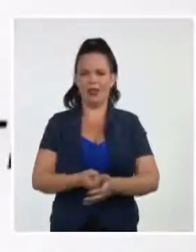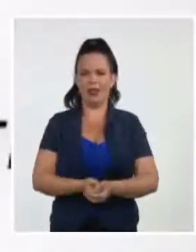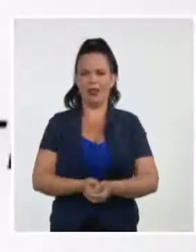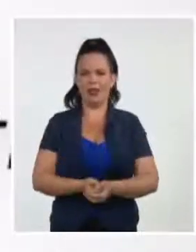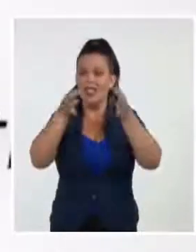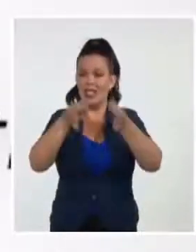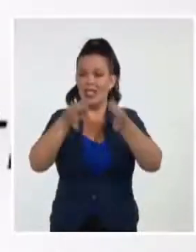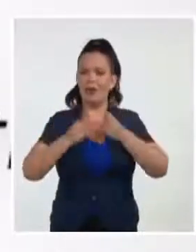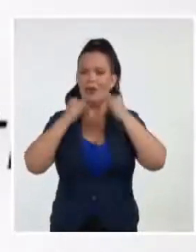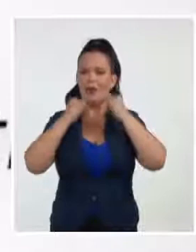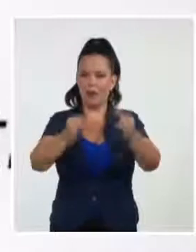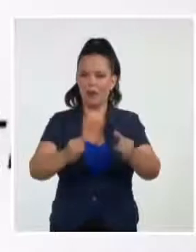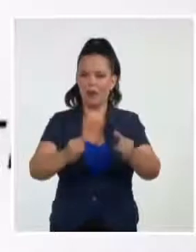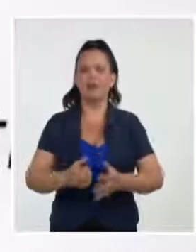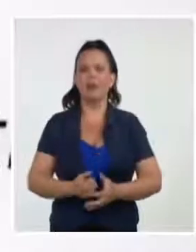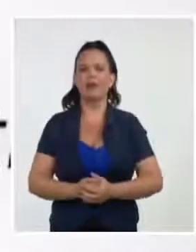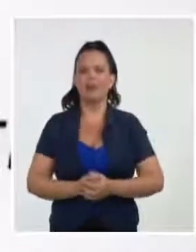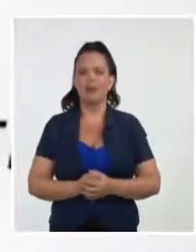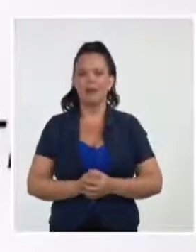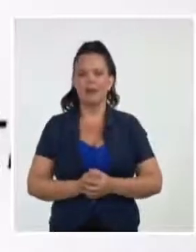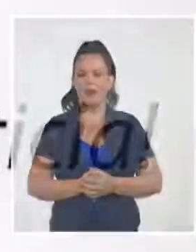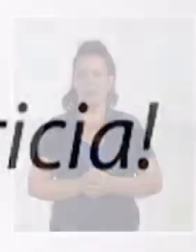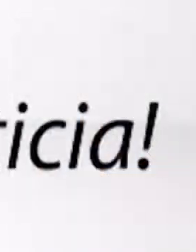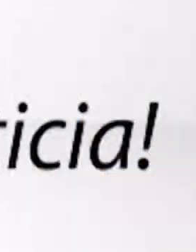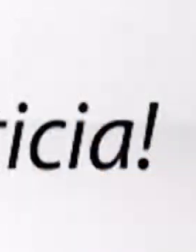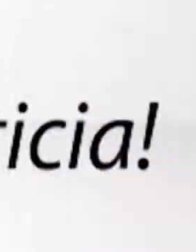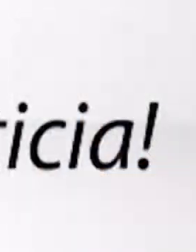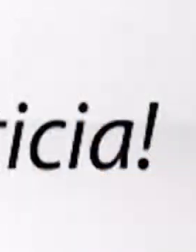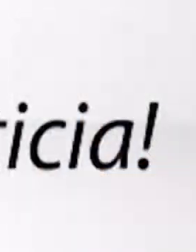más allá de la noticia.